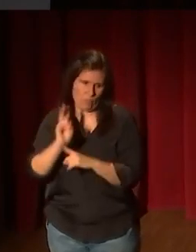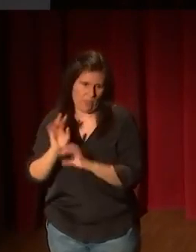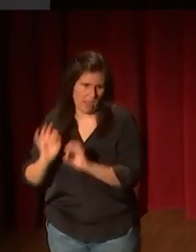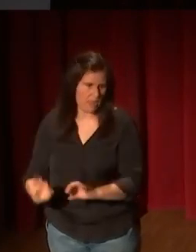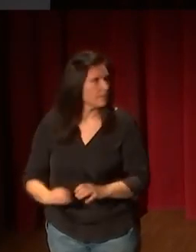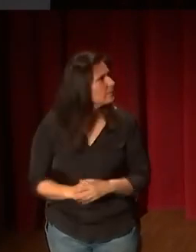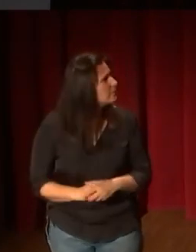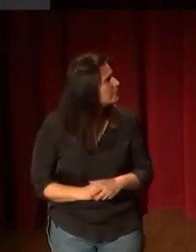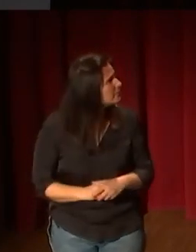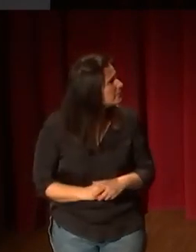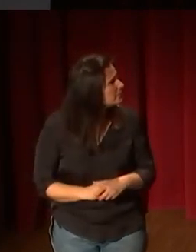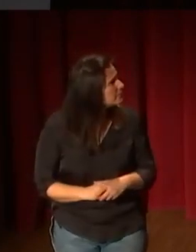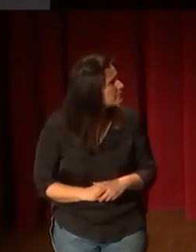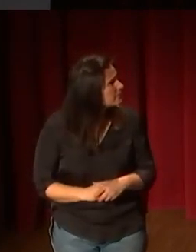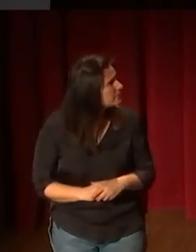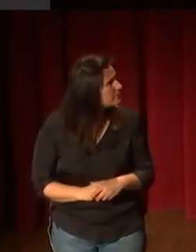viuda